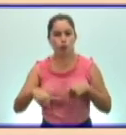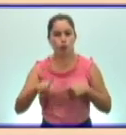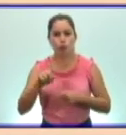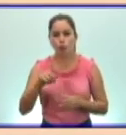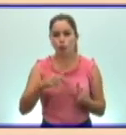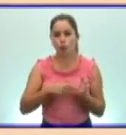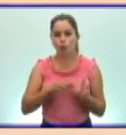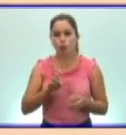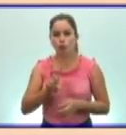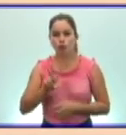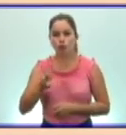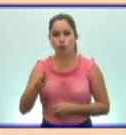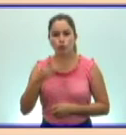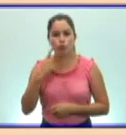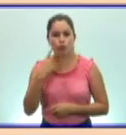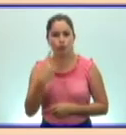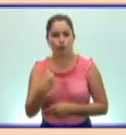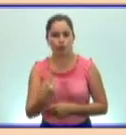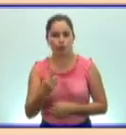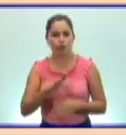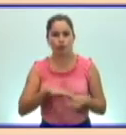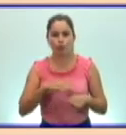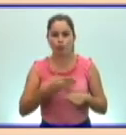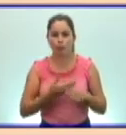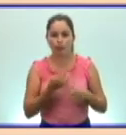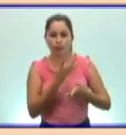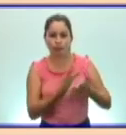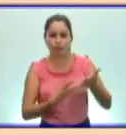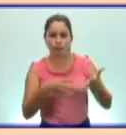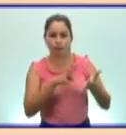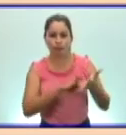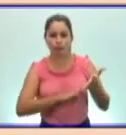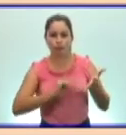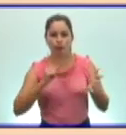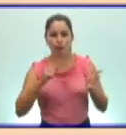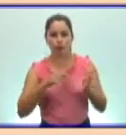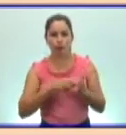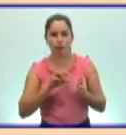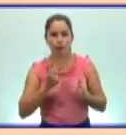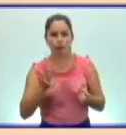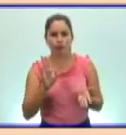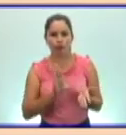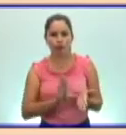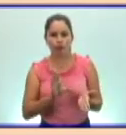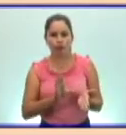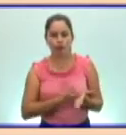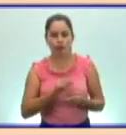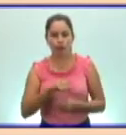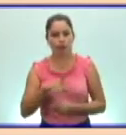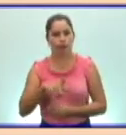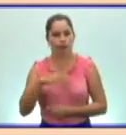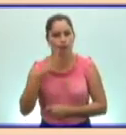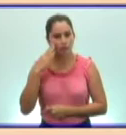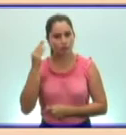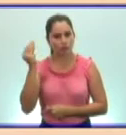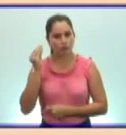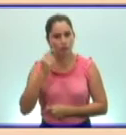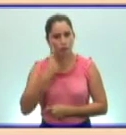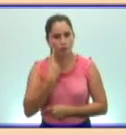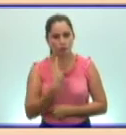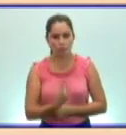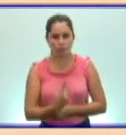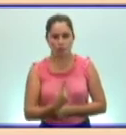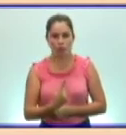bien, después de haber analizado la tabla 1.3 del libro de texto, pues ustedes seguro se dieron cuenta